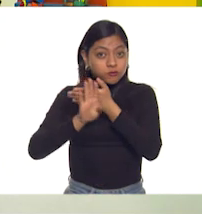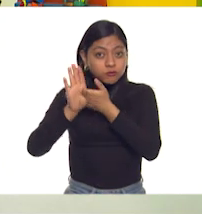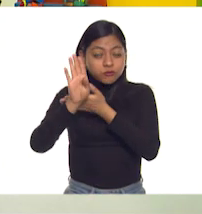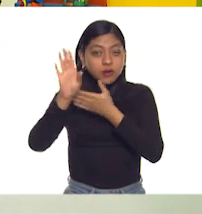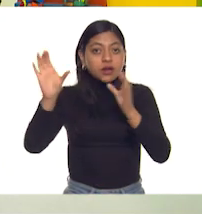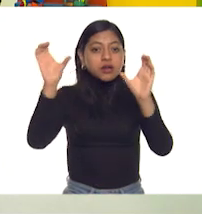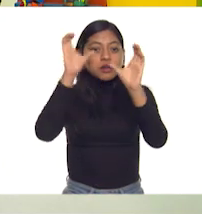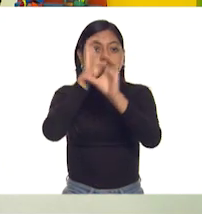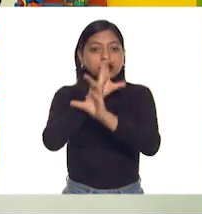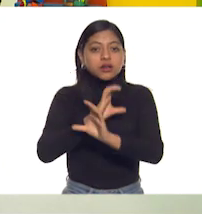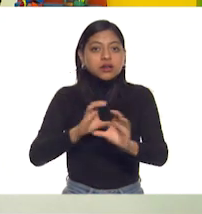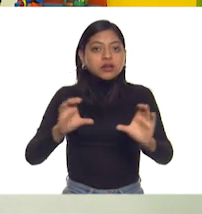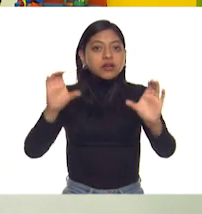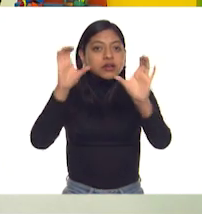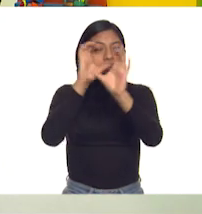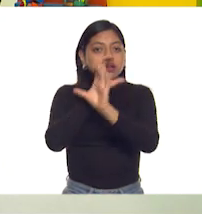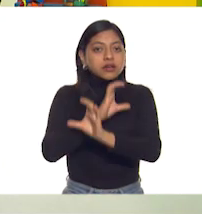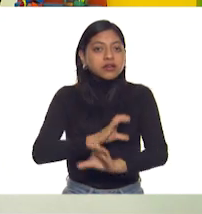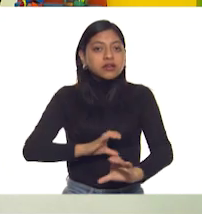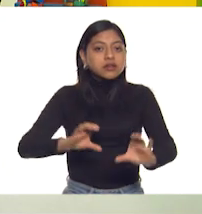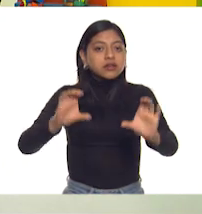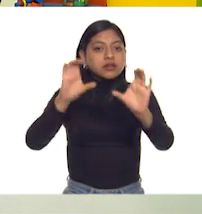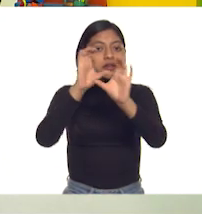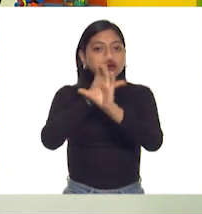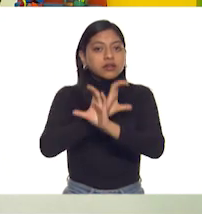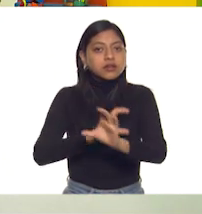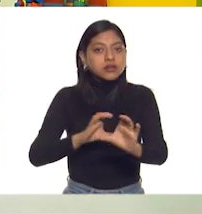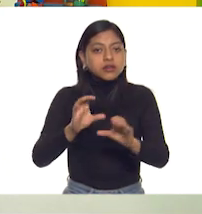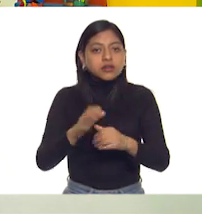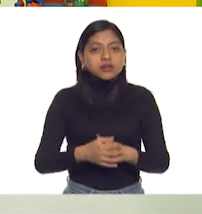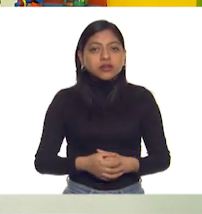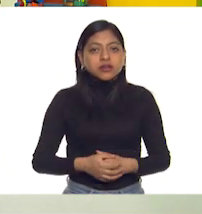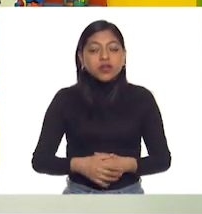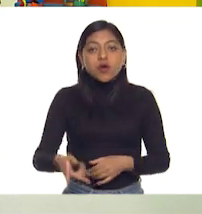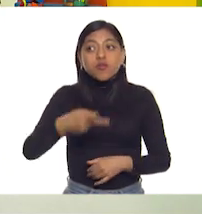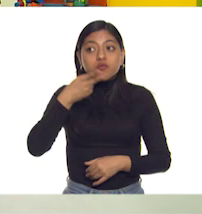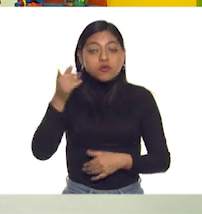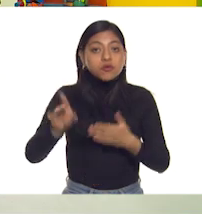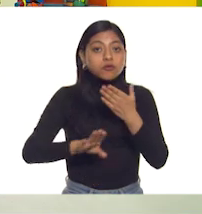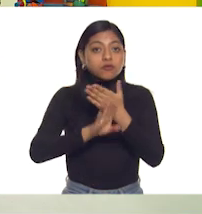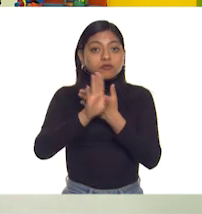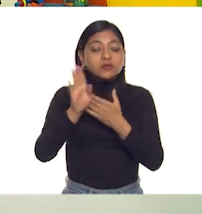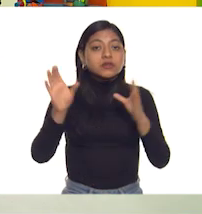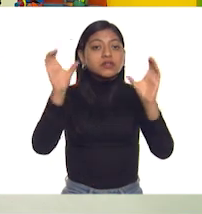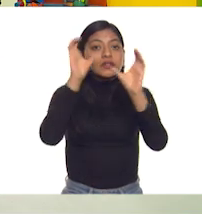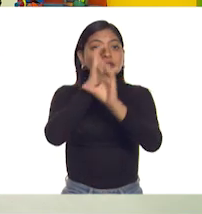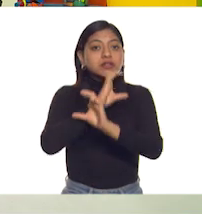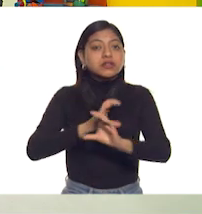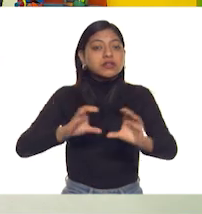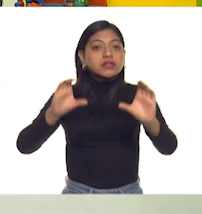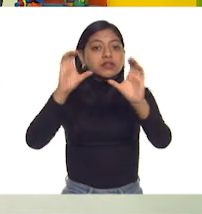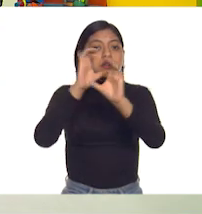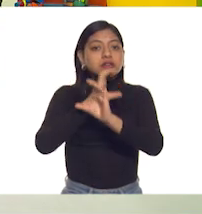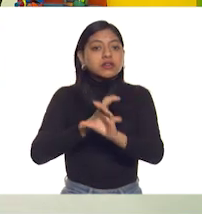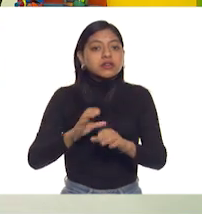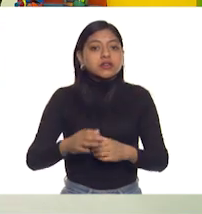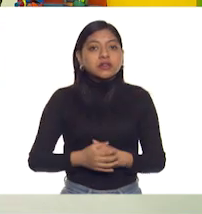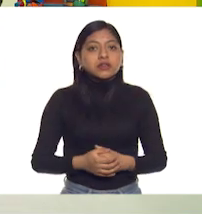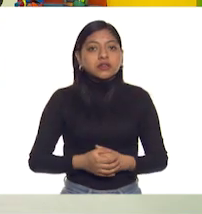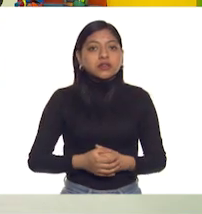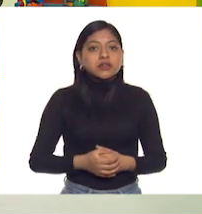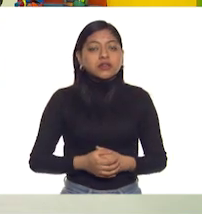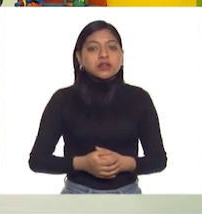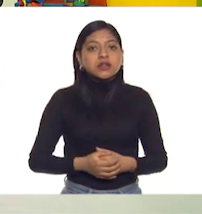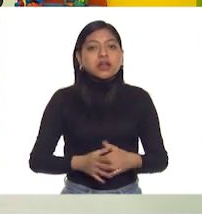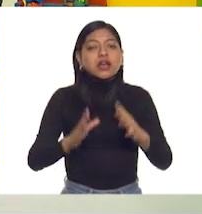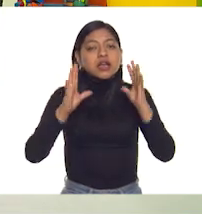canta. Ya. La voz de ultratumba canta. ya. Canta. Ya